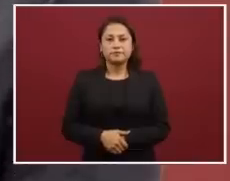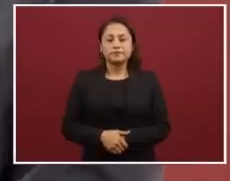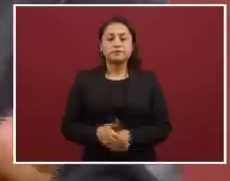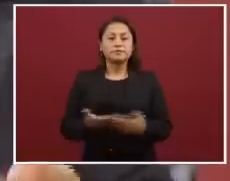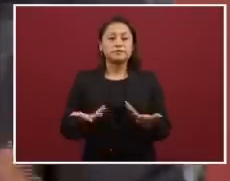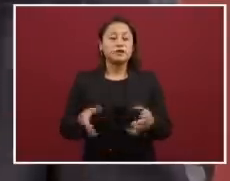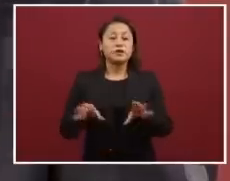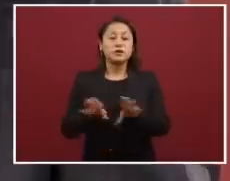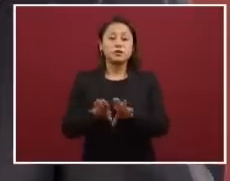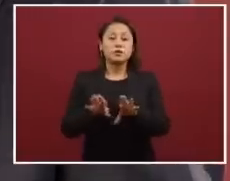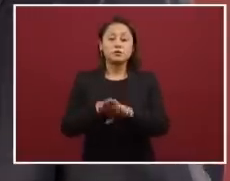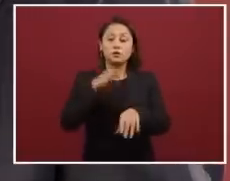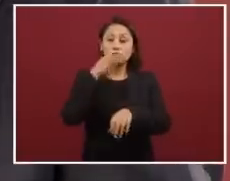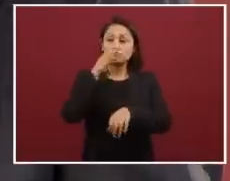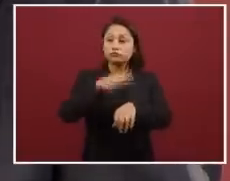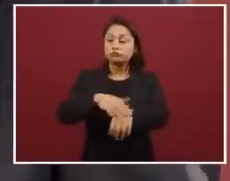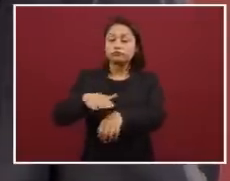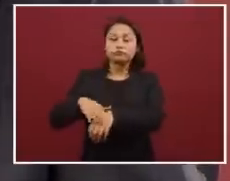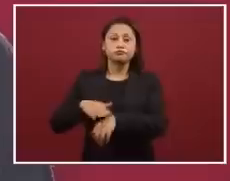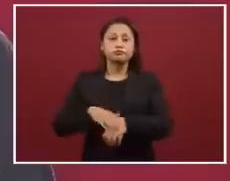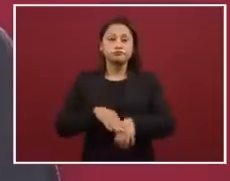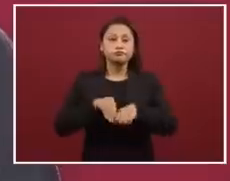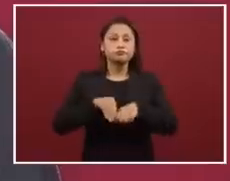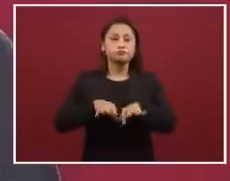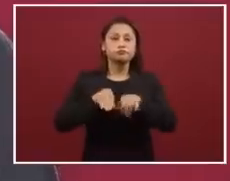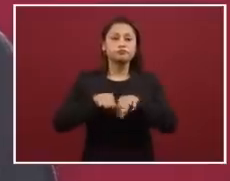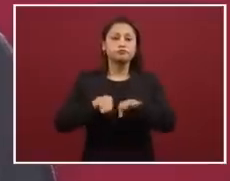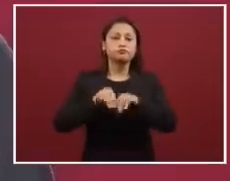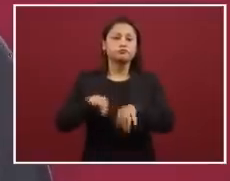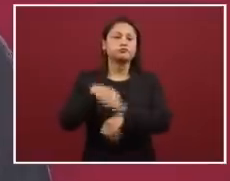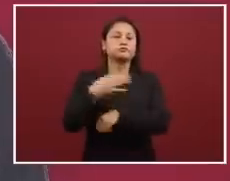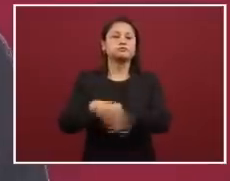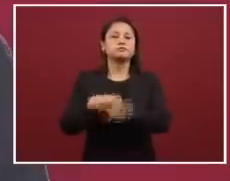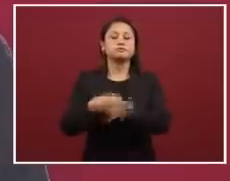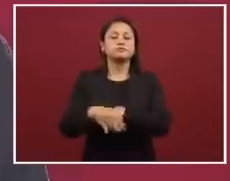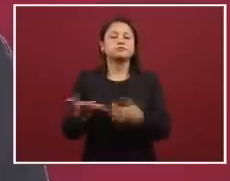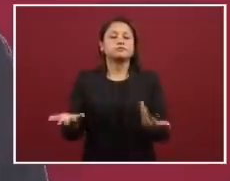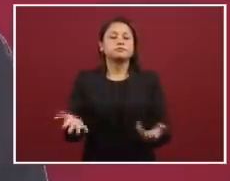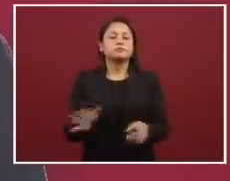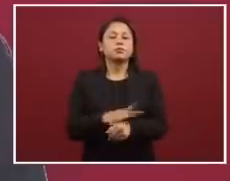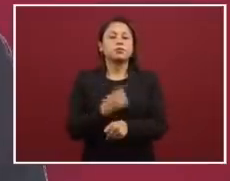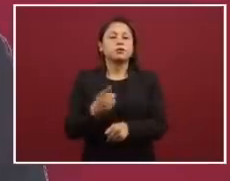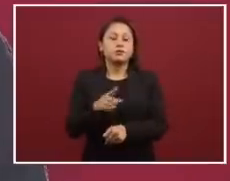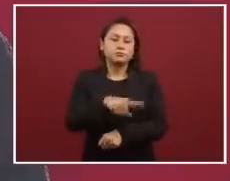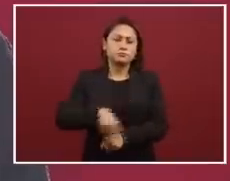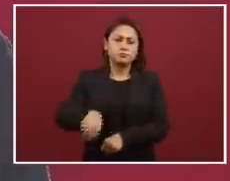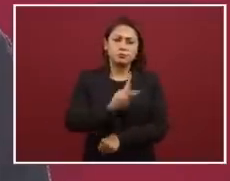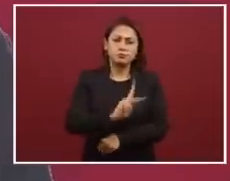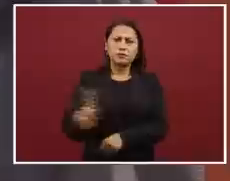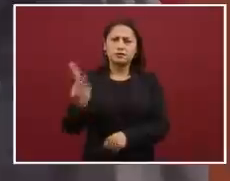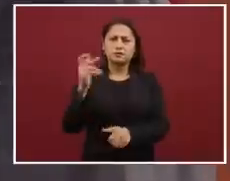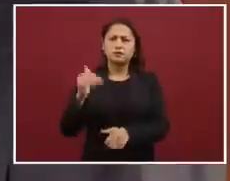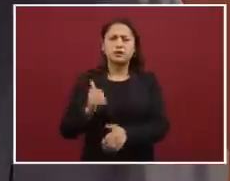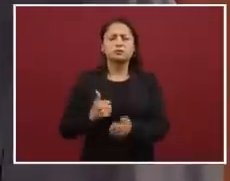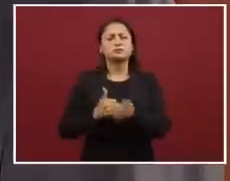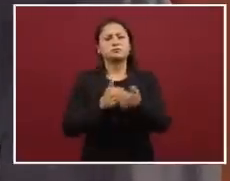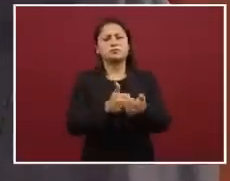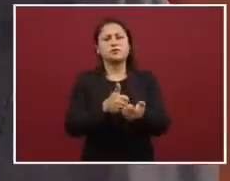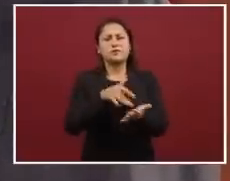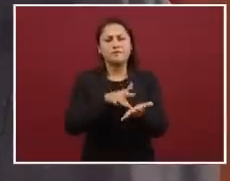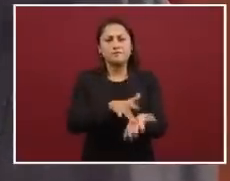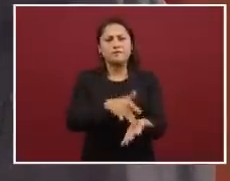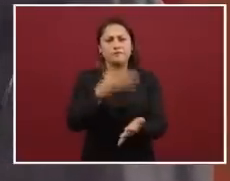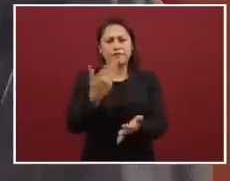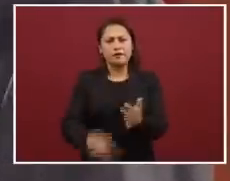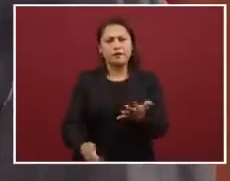campaña mediática todo esto? Por si es que cuenta con el respaldo de los ciudadanos. ¿Qué piensan